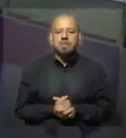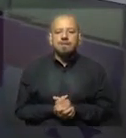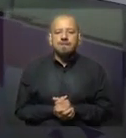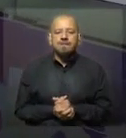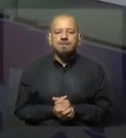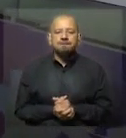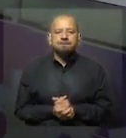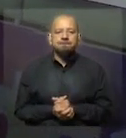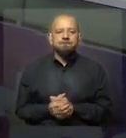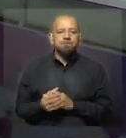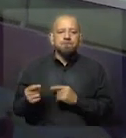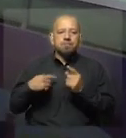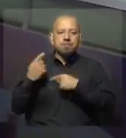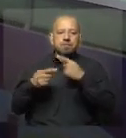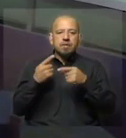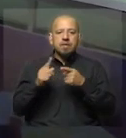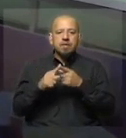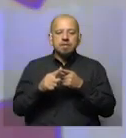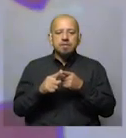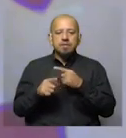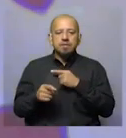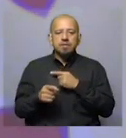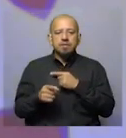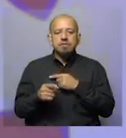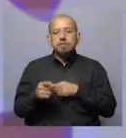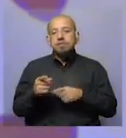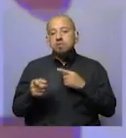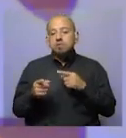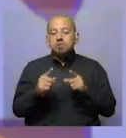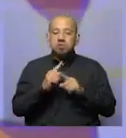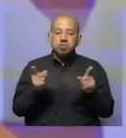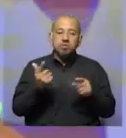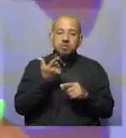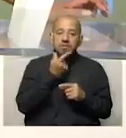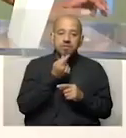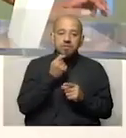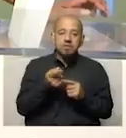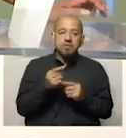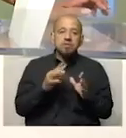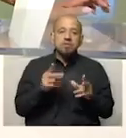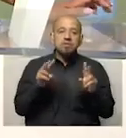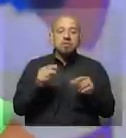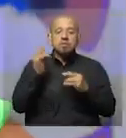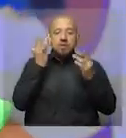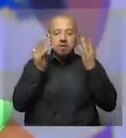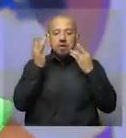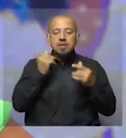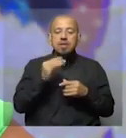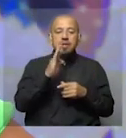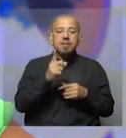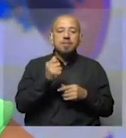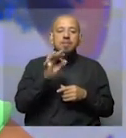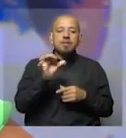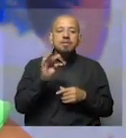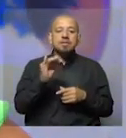Qué permanencia, ¿no? Desde el 2006 un programa, y no es fácil aparte, sostener un programa que tiene que ver con el arte plástico, digo, ha